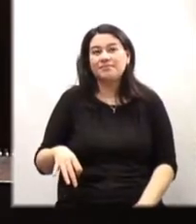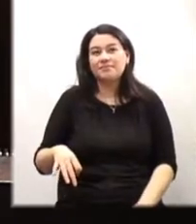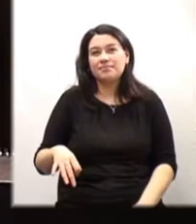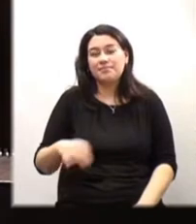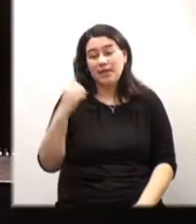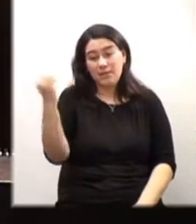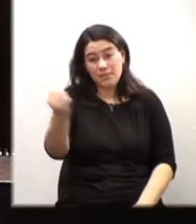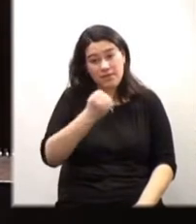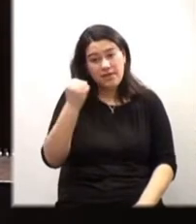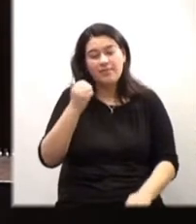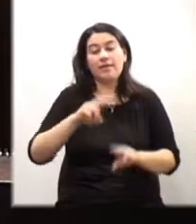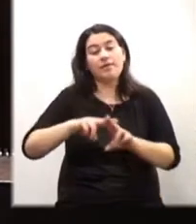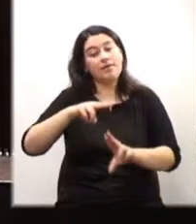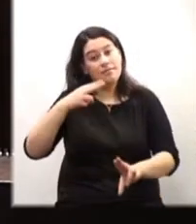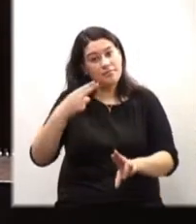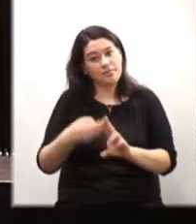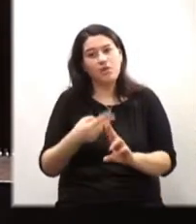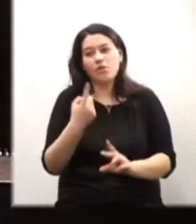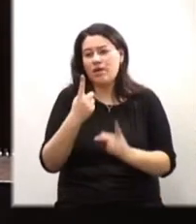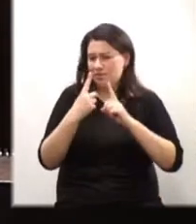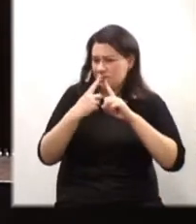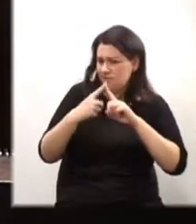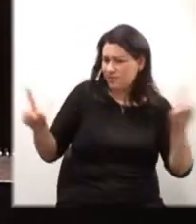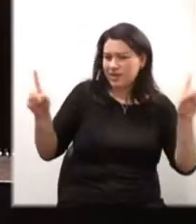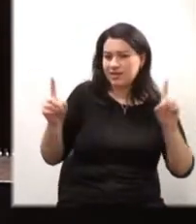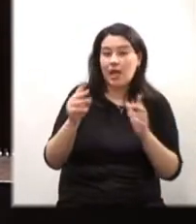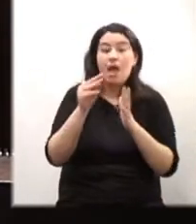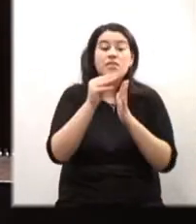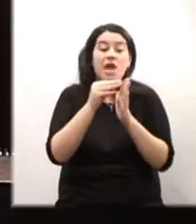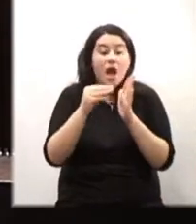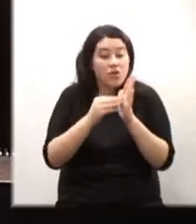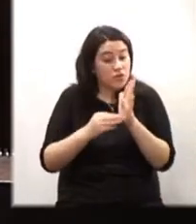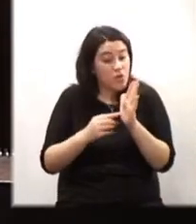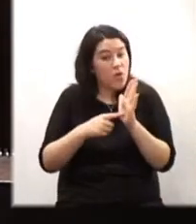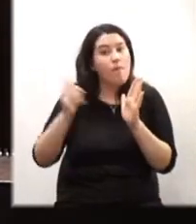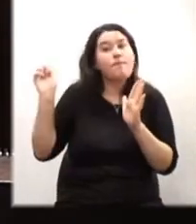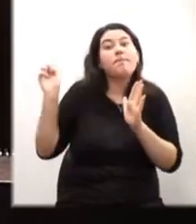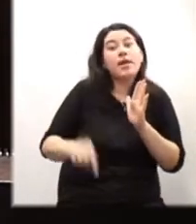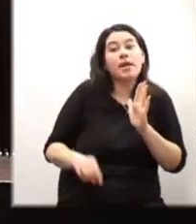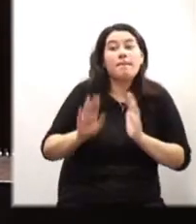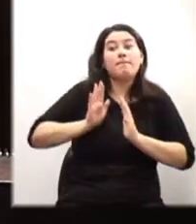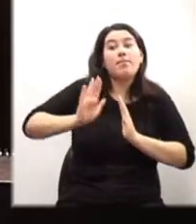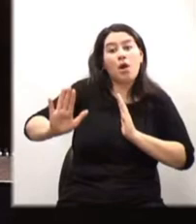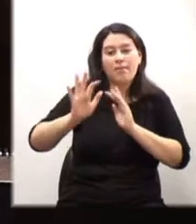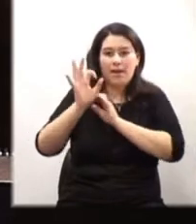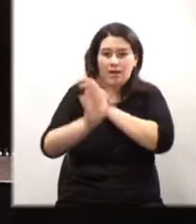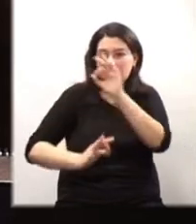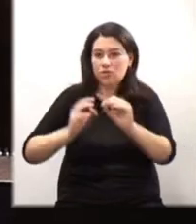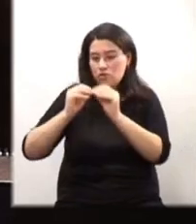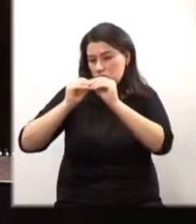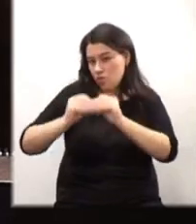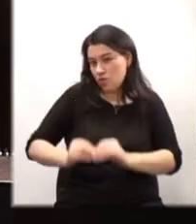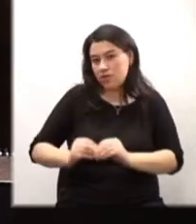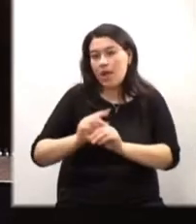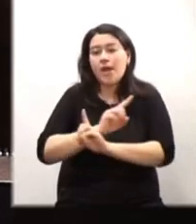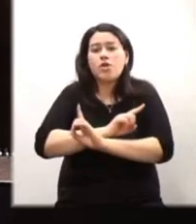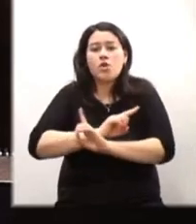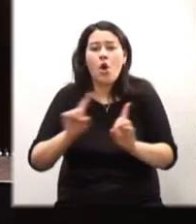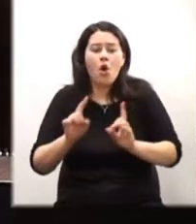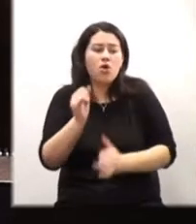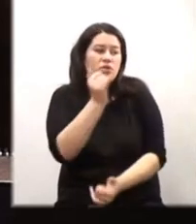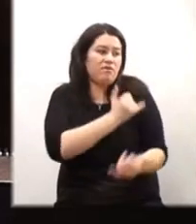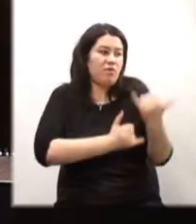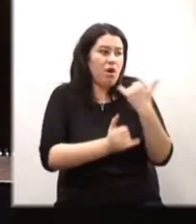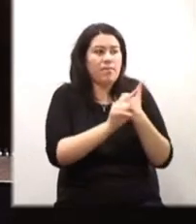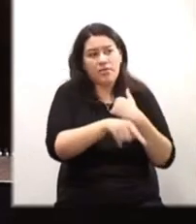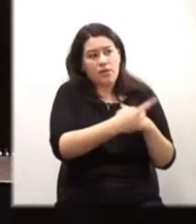es importante. Y repito, una distancia respecto a los datos que surgen de la propia rendición de cuentas, no de informes